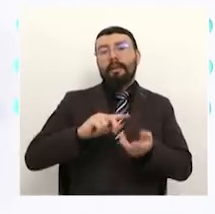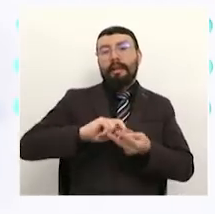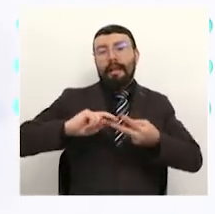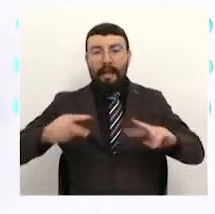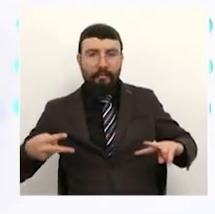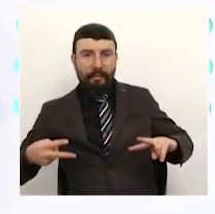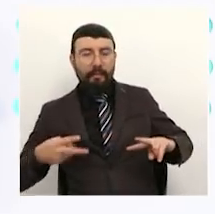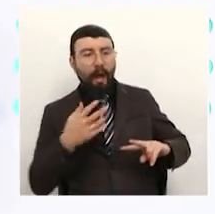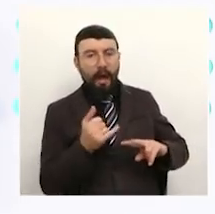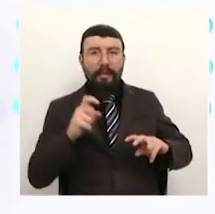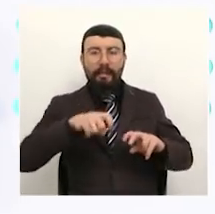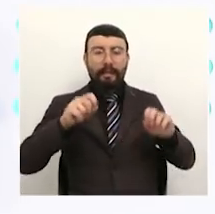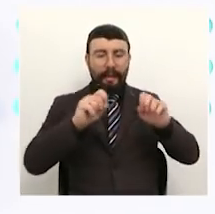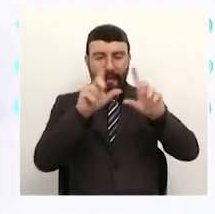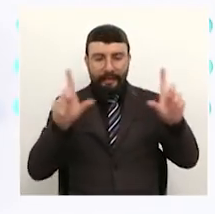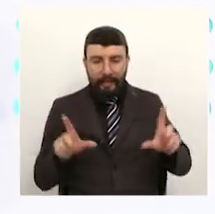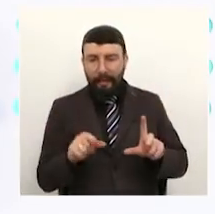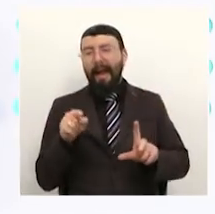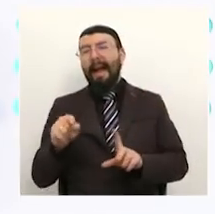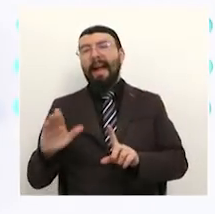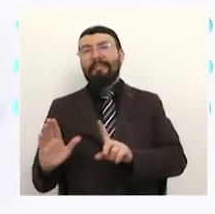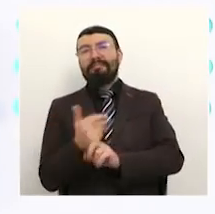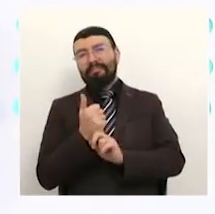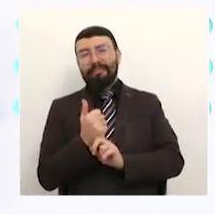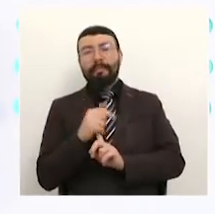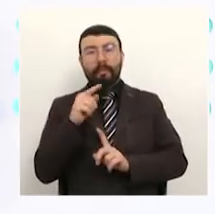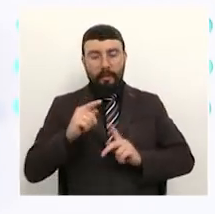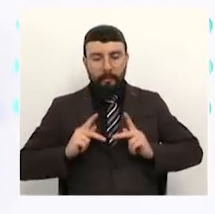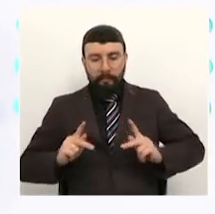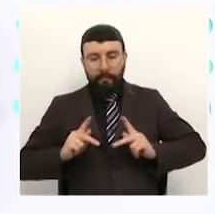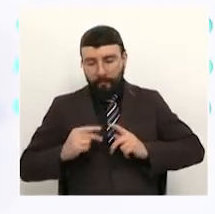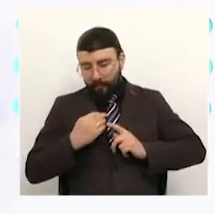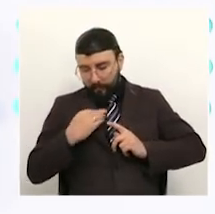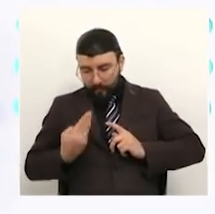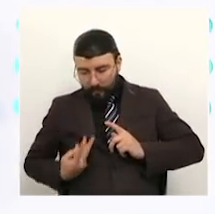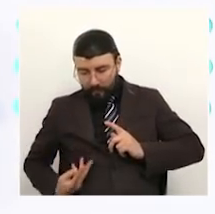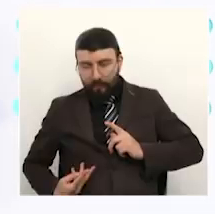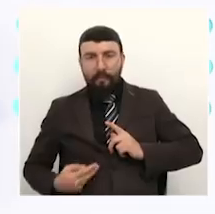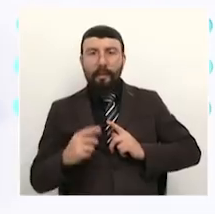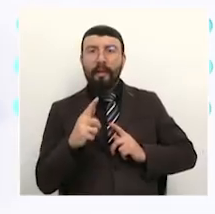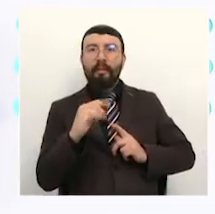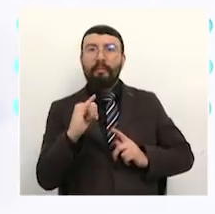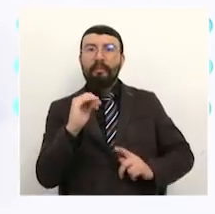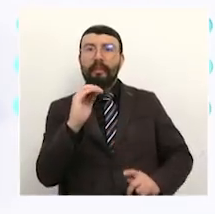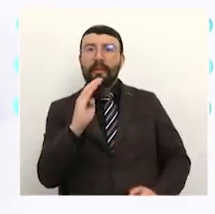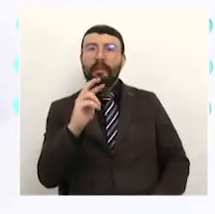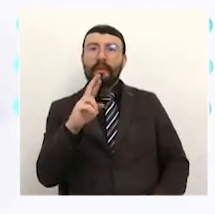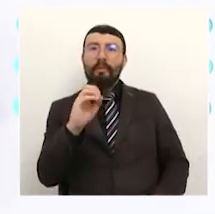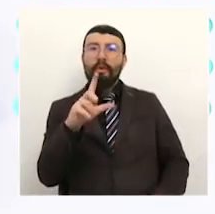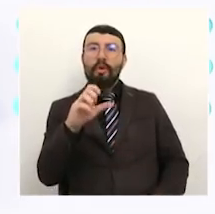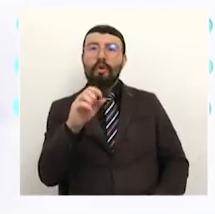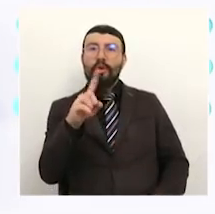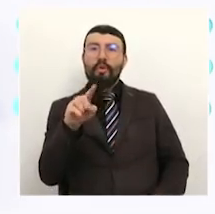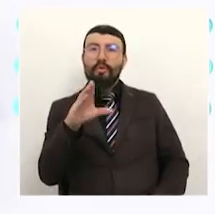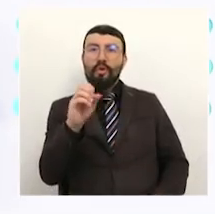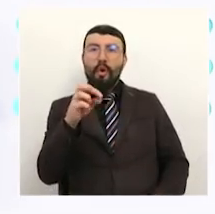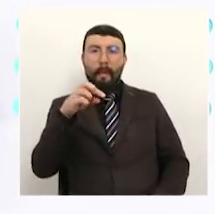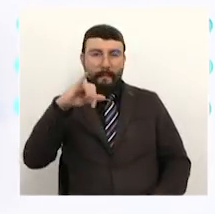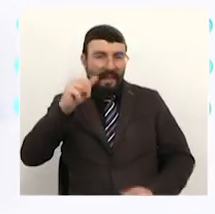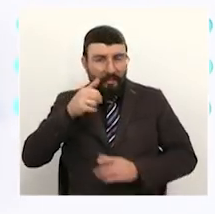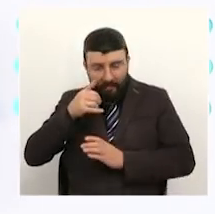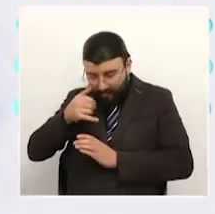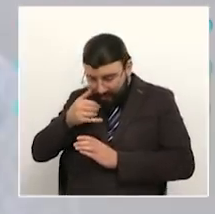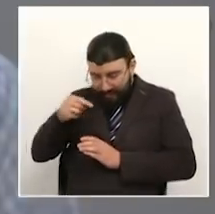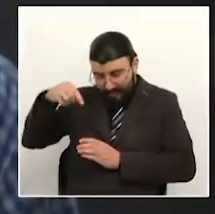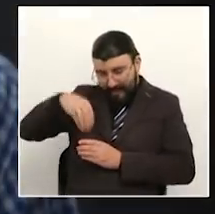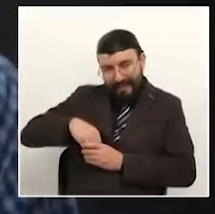tendría que hacer unos exámenes que se hacen por neumología como la fibra broncoscopia o hay otras alternativas digamos en piel que también nos podrían ayudar